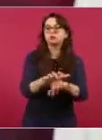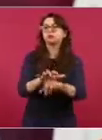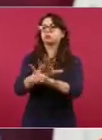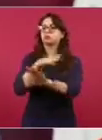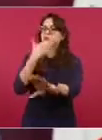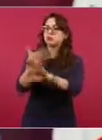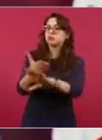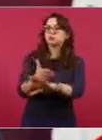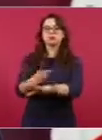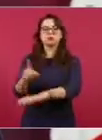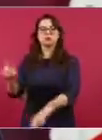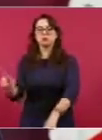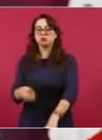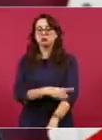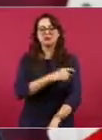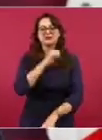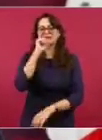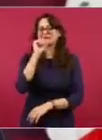Pero ese es su artículo